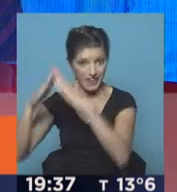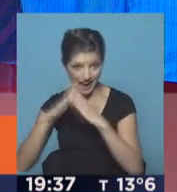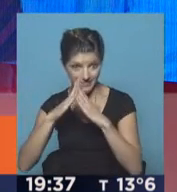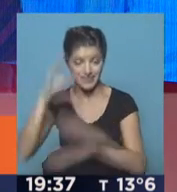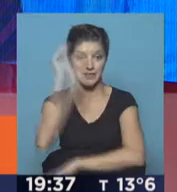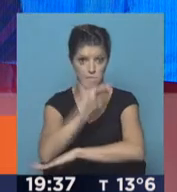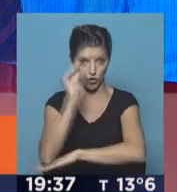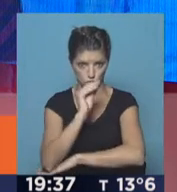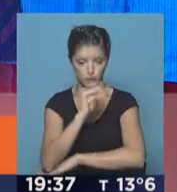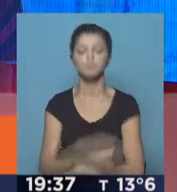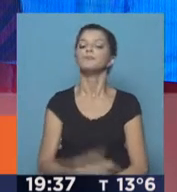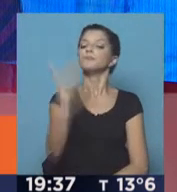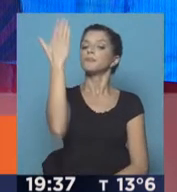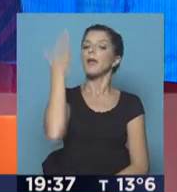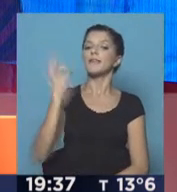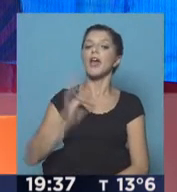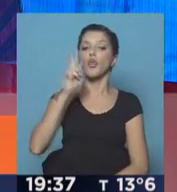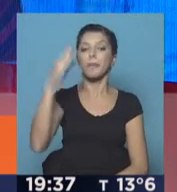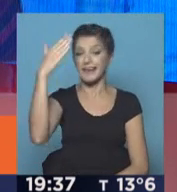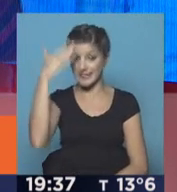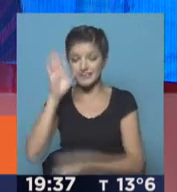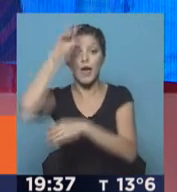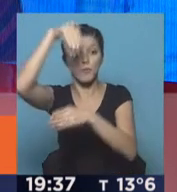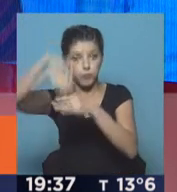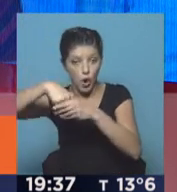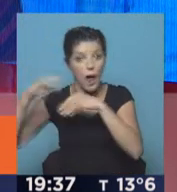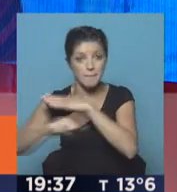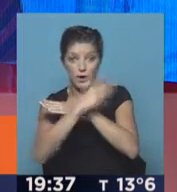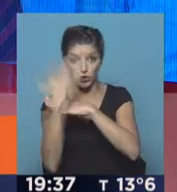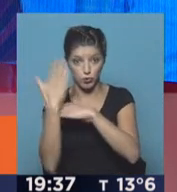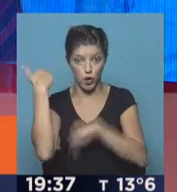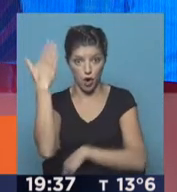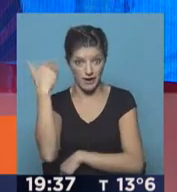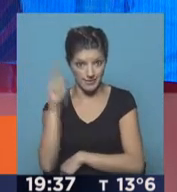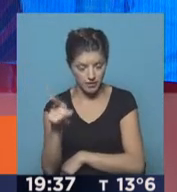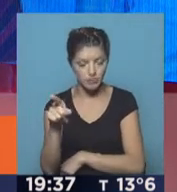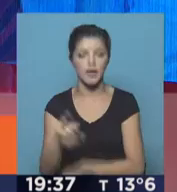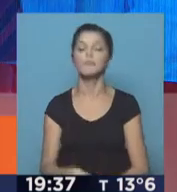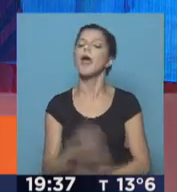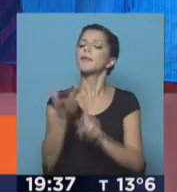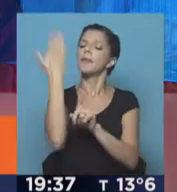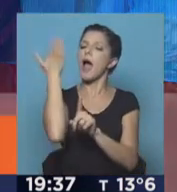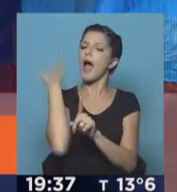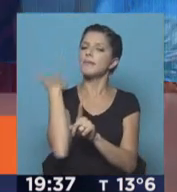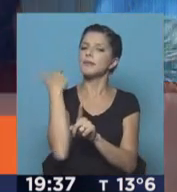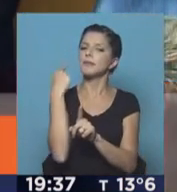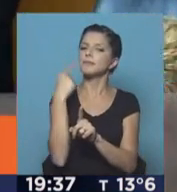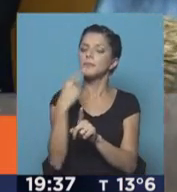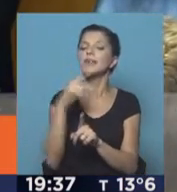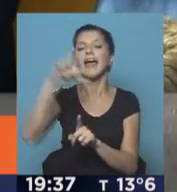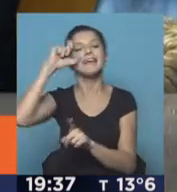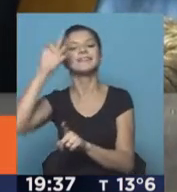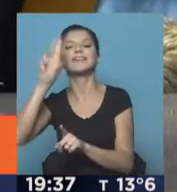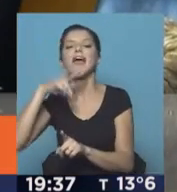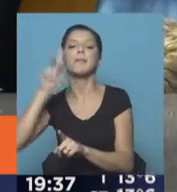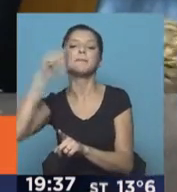como parlamentario del Mercosur. Igual, él fue detenido porque justamente por un fallo de Sabina y Cubría se le anuló los fueros a